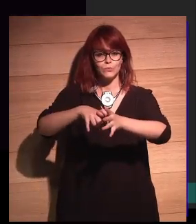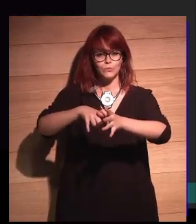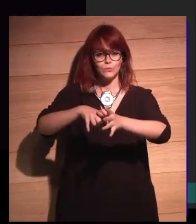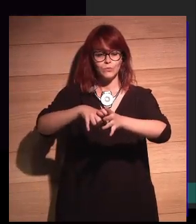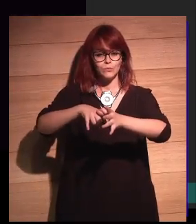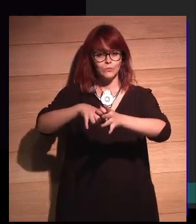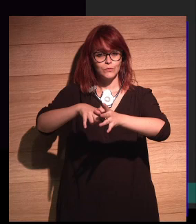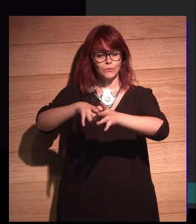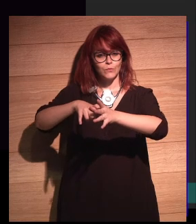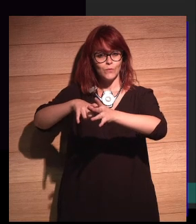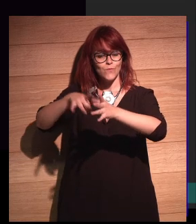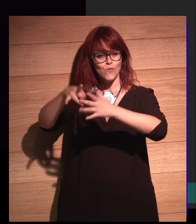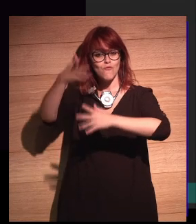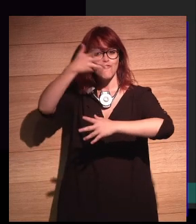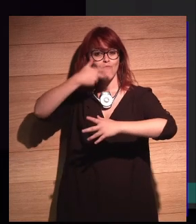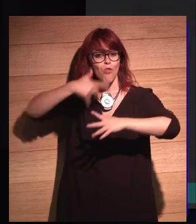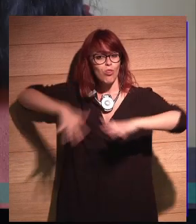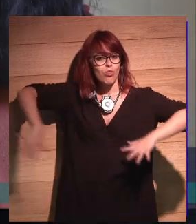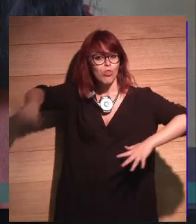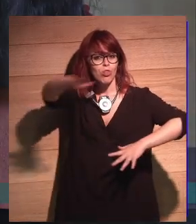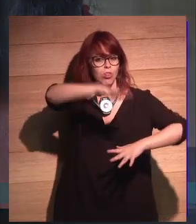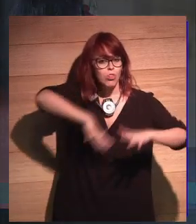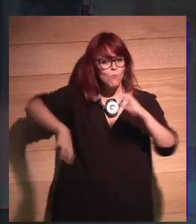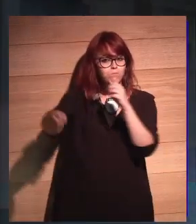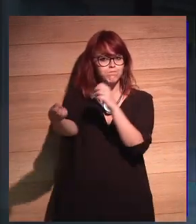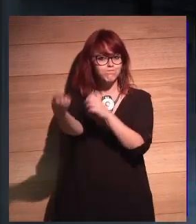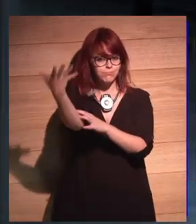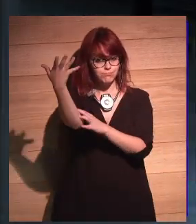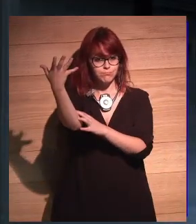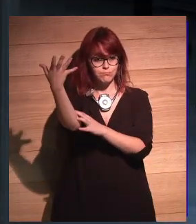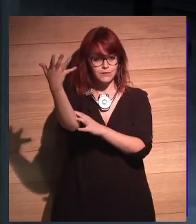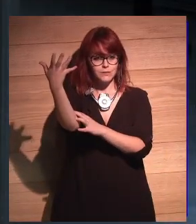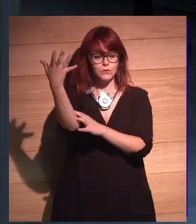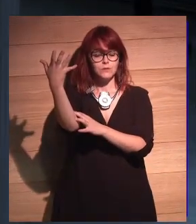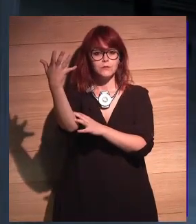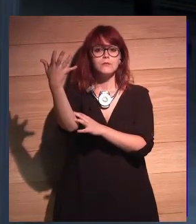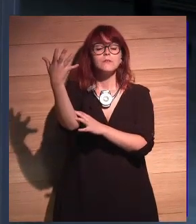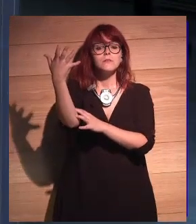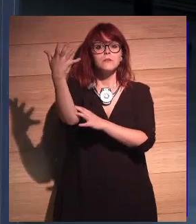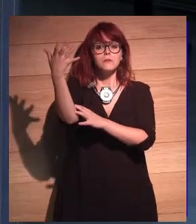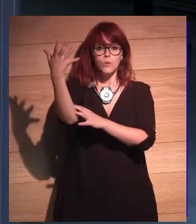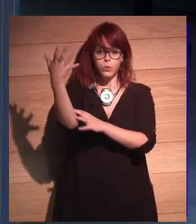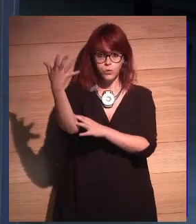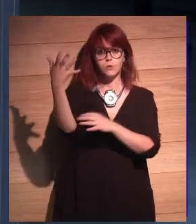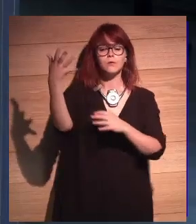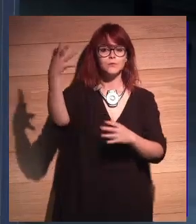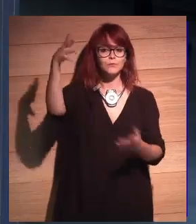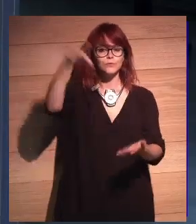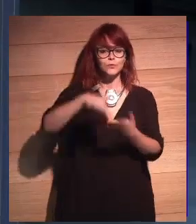Una luz al final de lo desconocido. So when you go into this space, Cuando entramos en